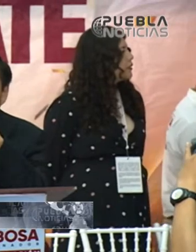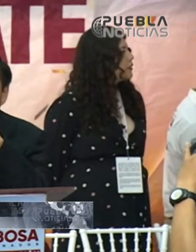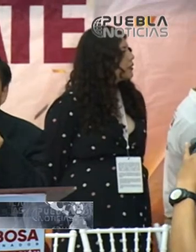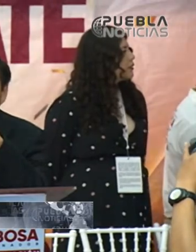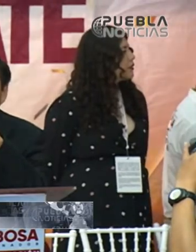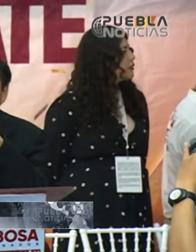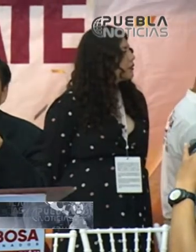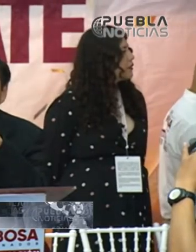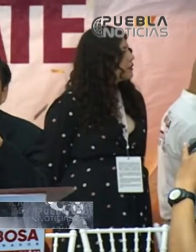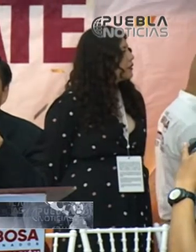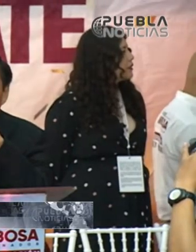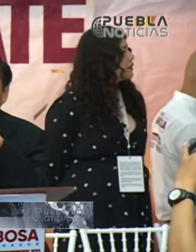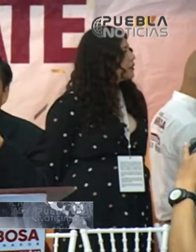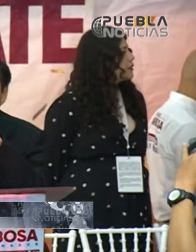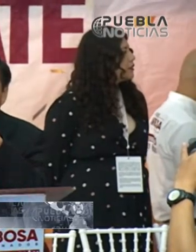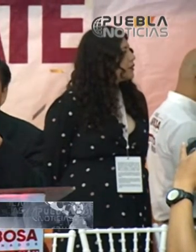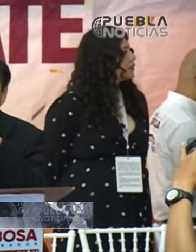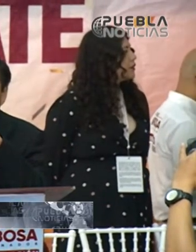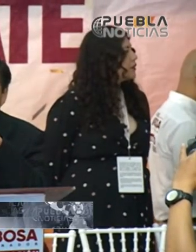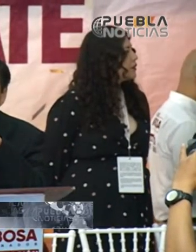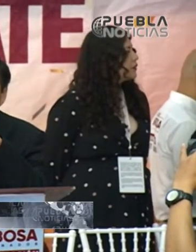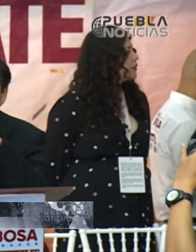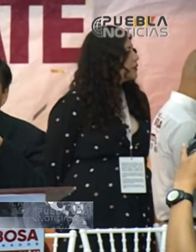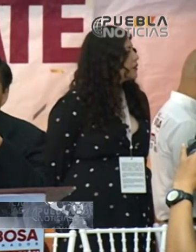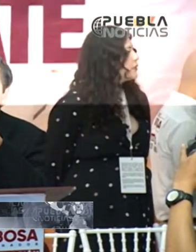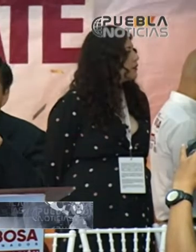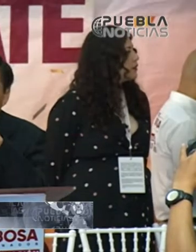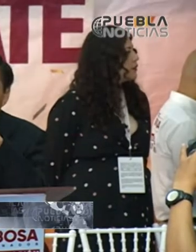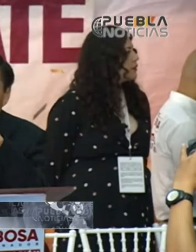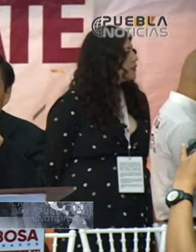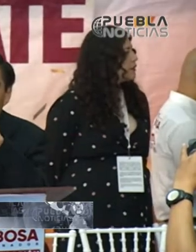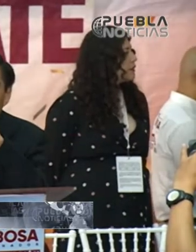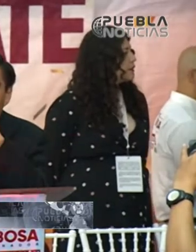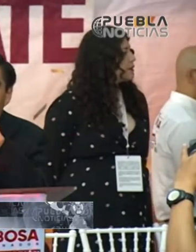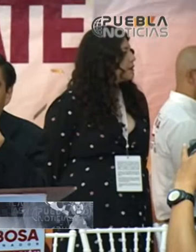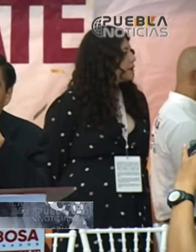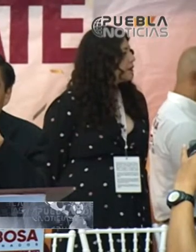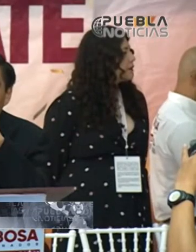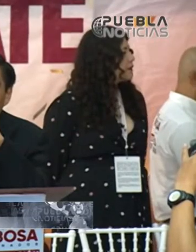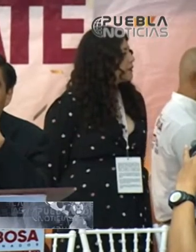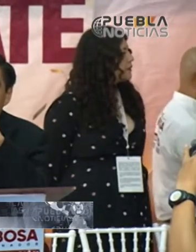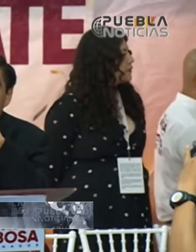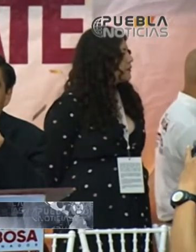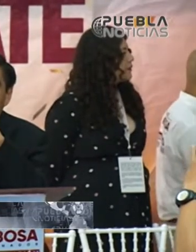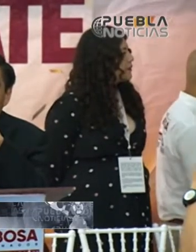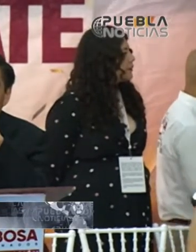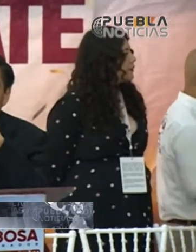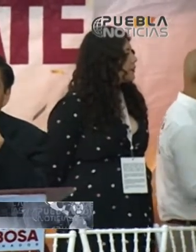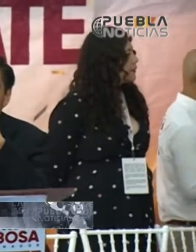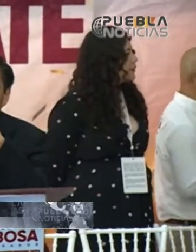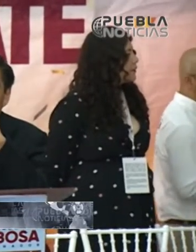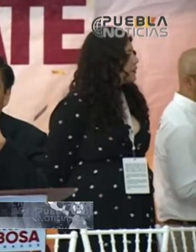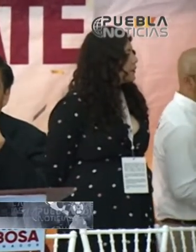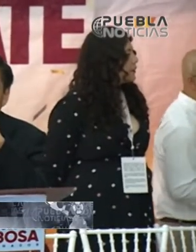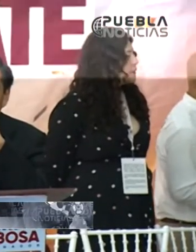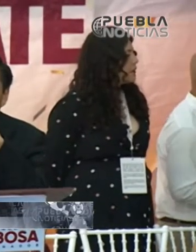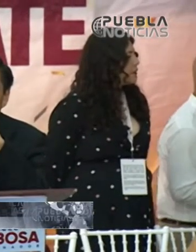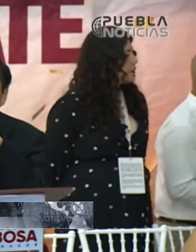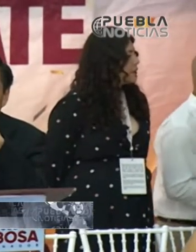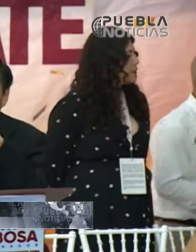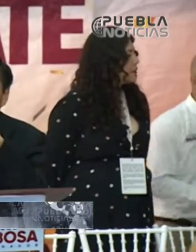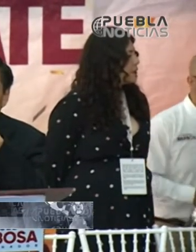un proyecto con identidad. Un proyecto en el que